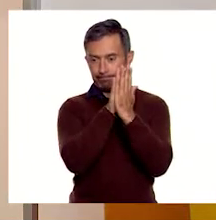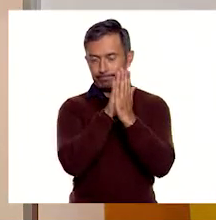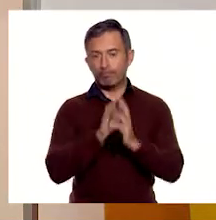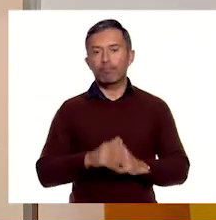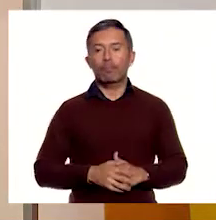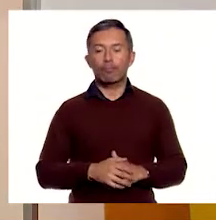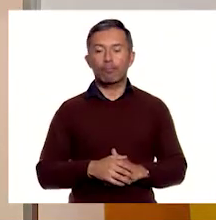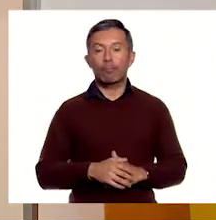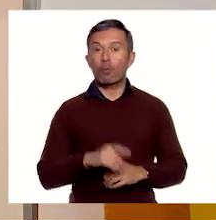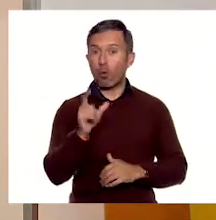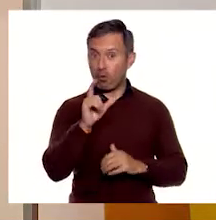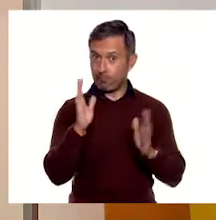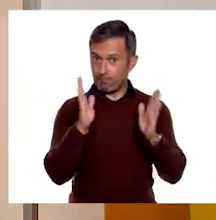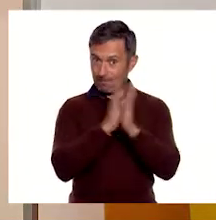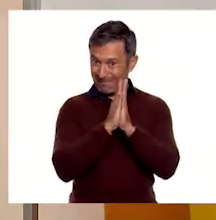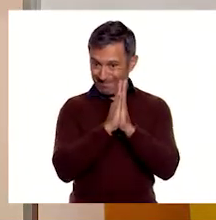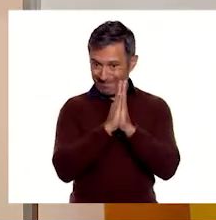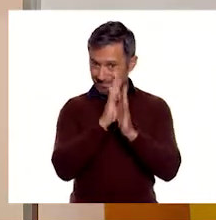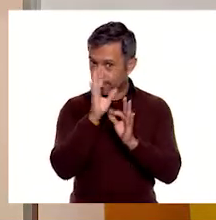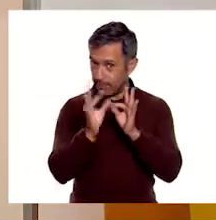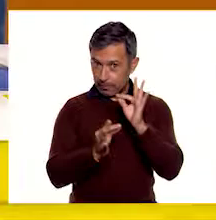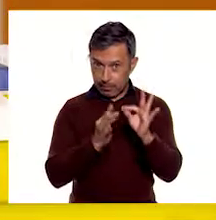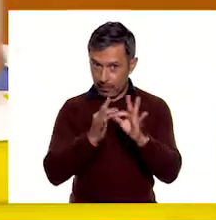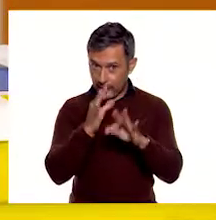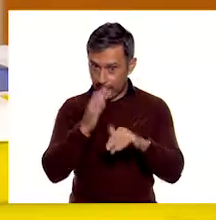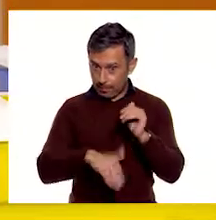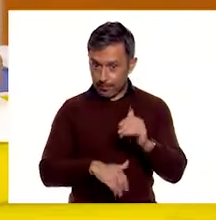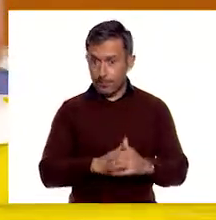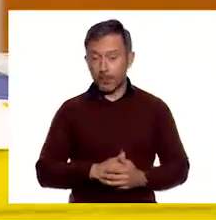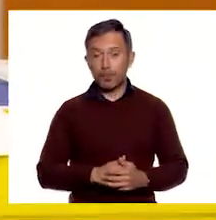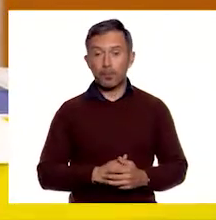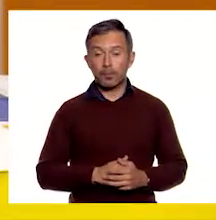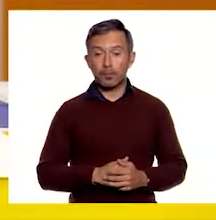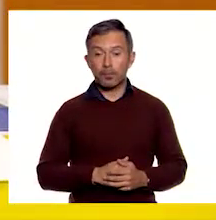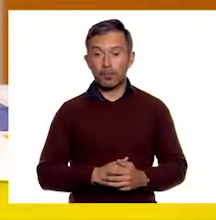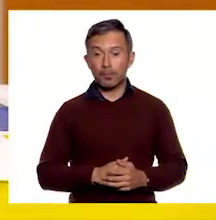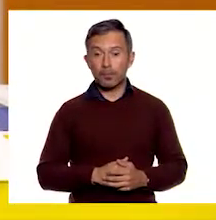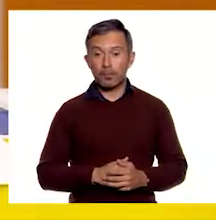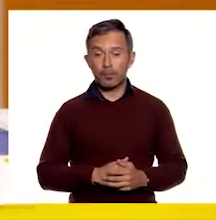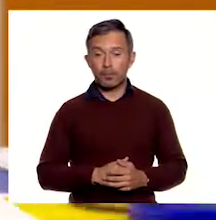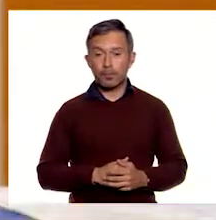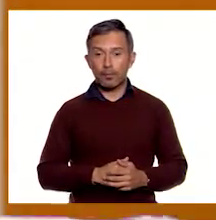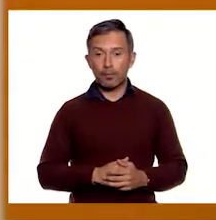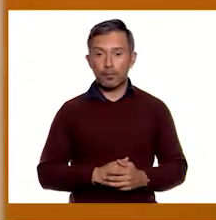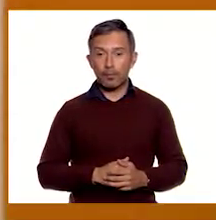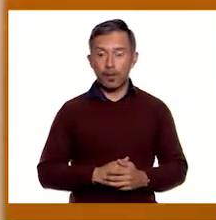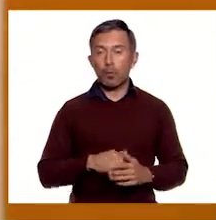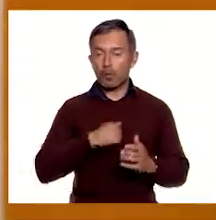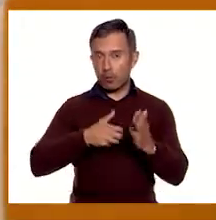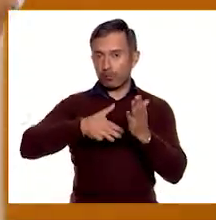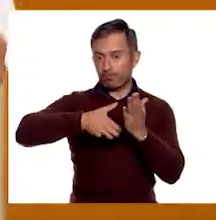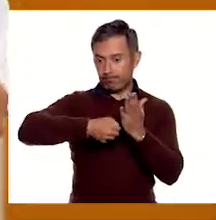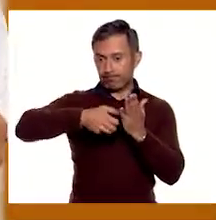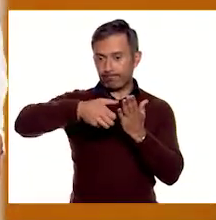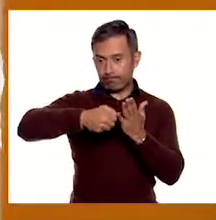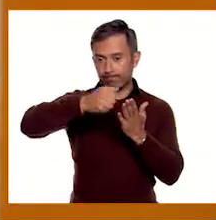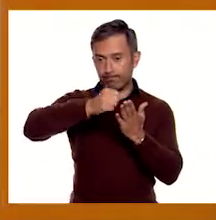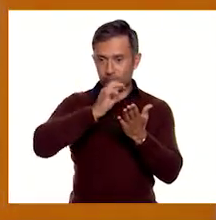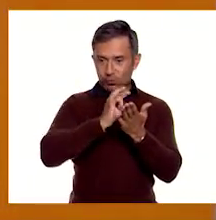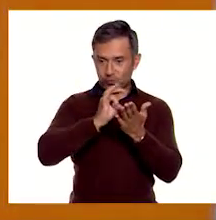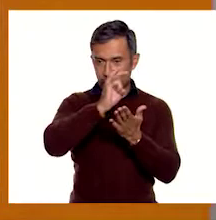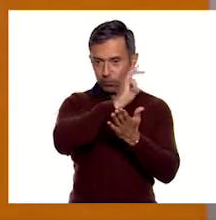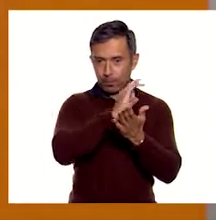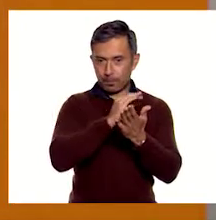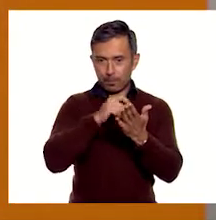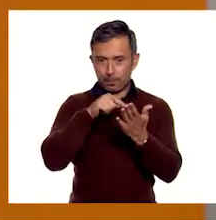que tenemos pegada la imagen, uh-huh, le vamos a hacer unas perforaciones, uh-huh, exactamente